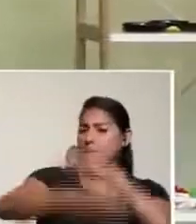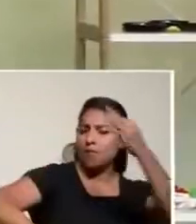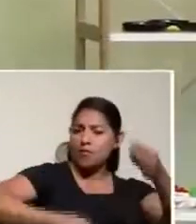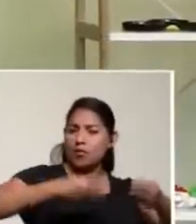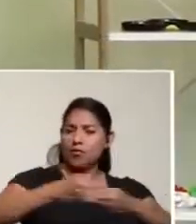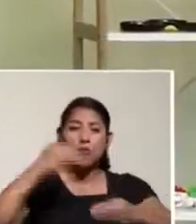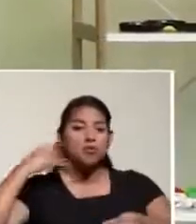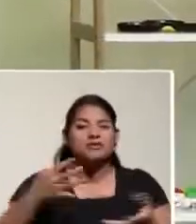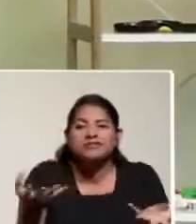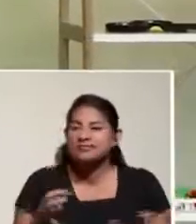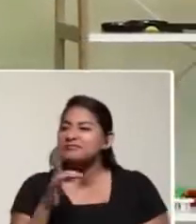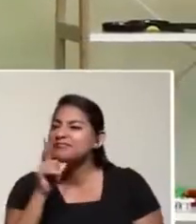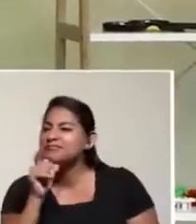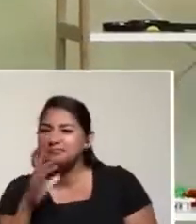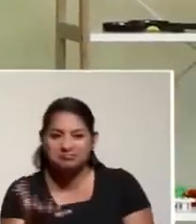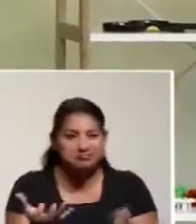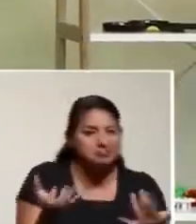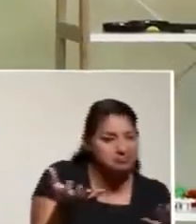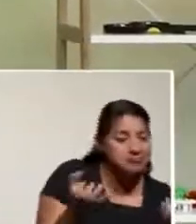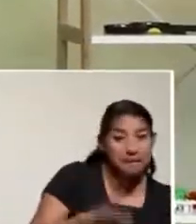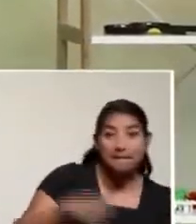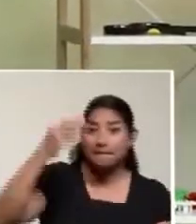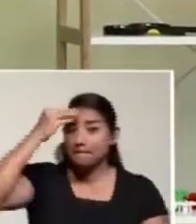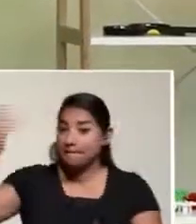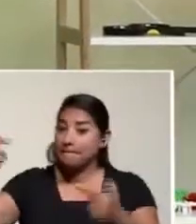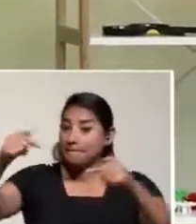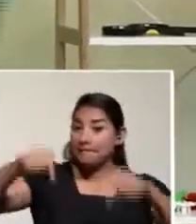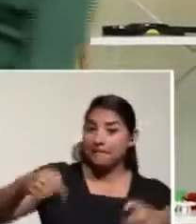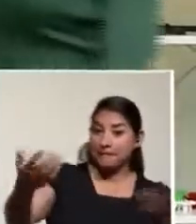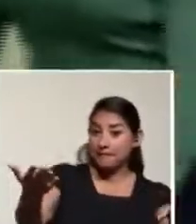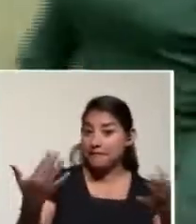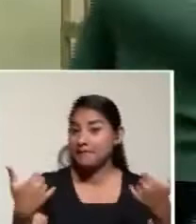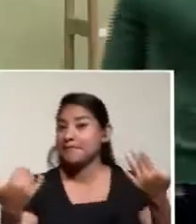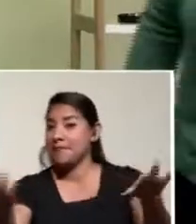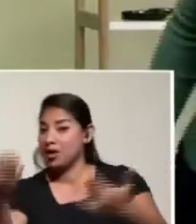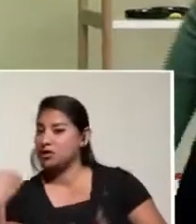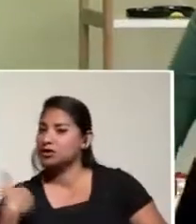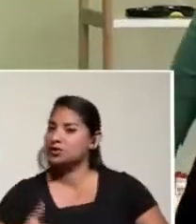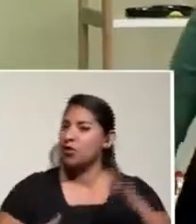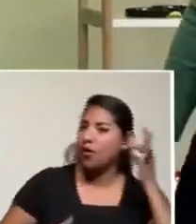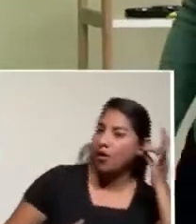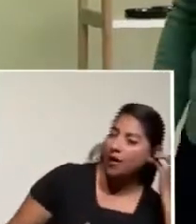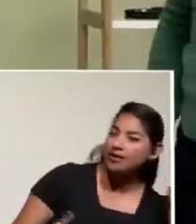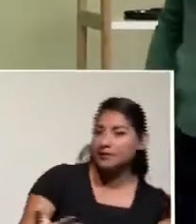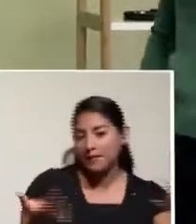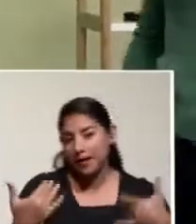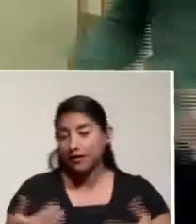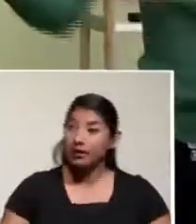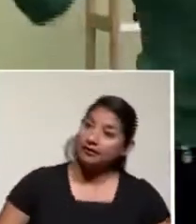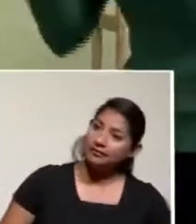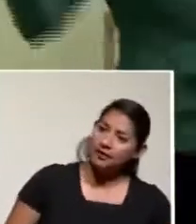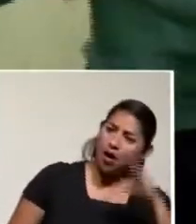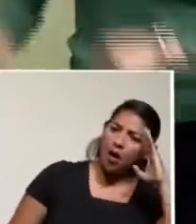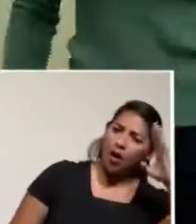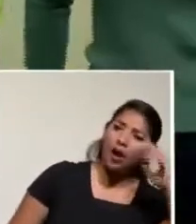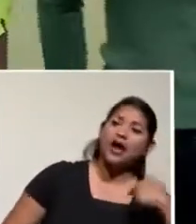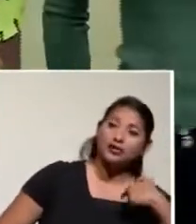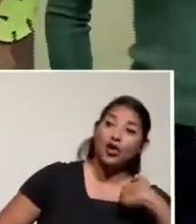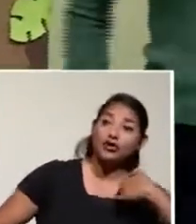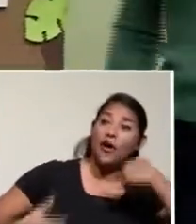está interesado? Vengan aquí, señoras, dice. Hola. Hola, yo